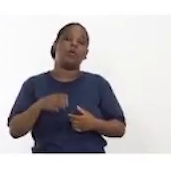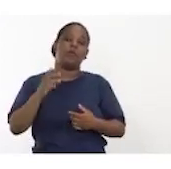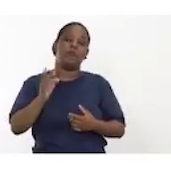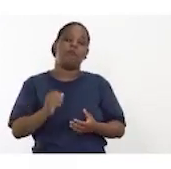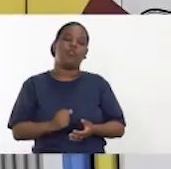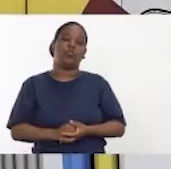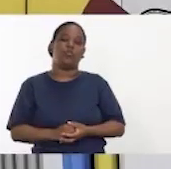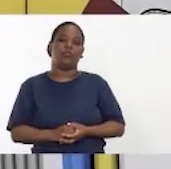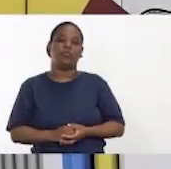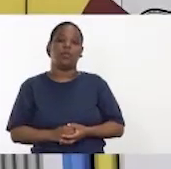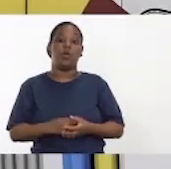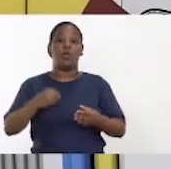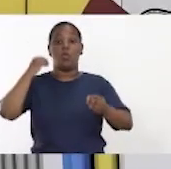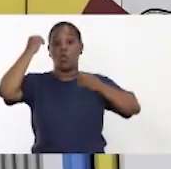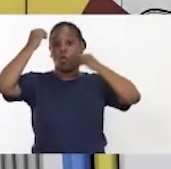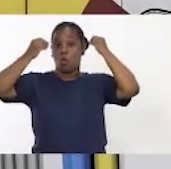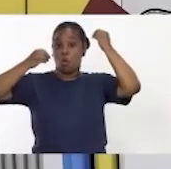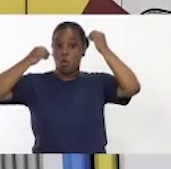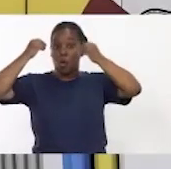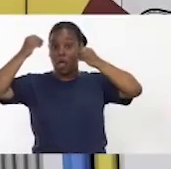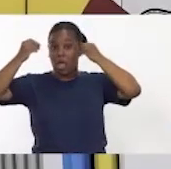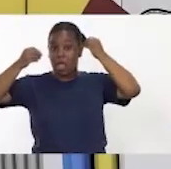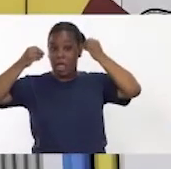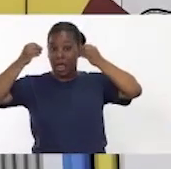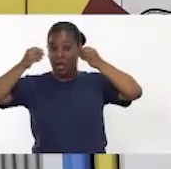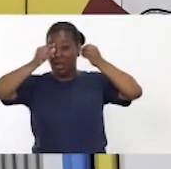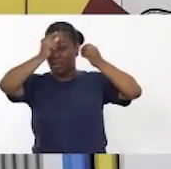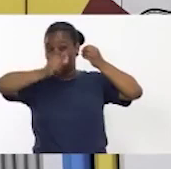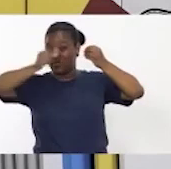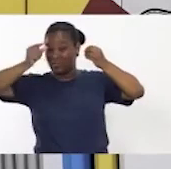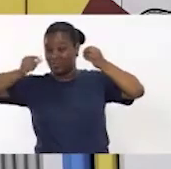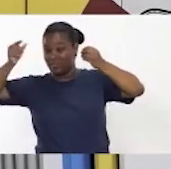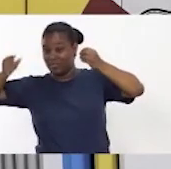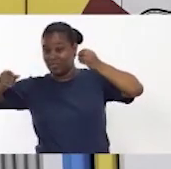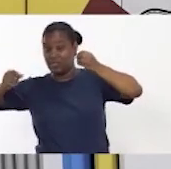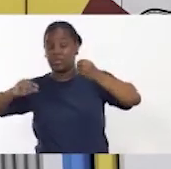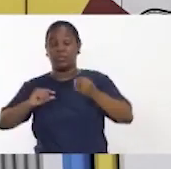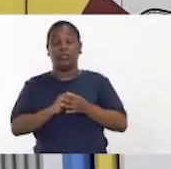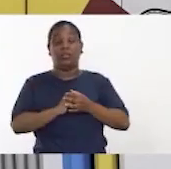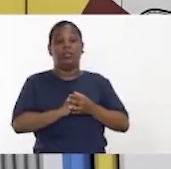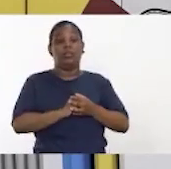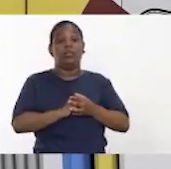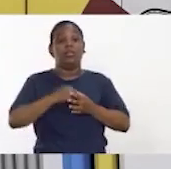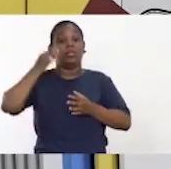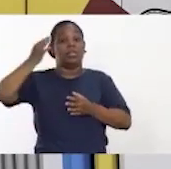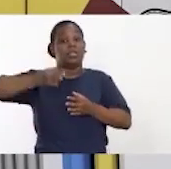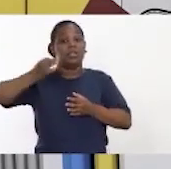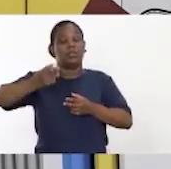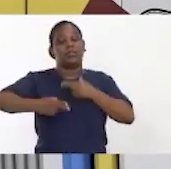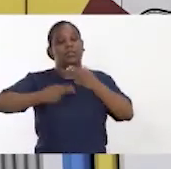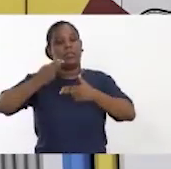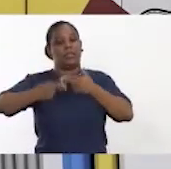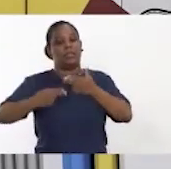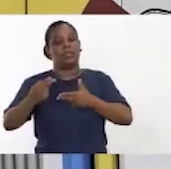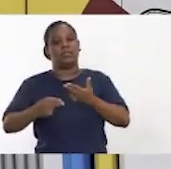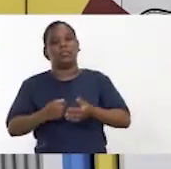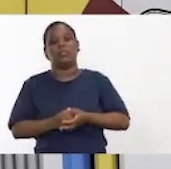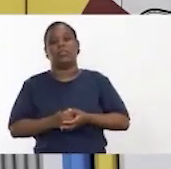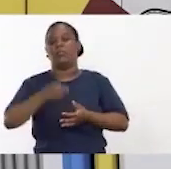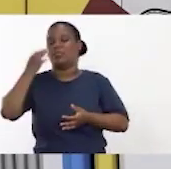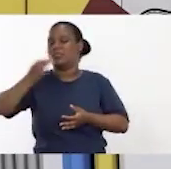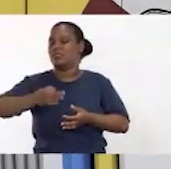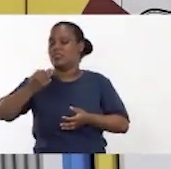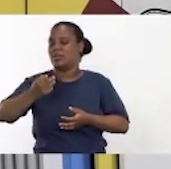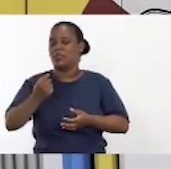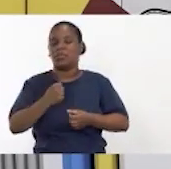fotón. Los análisis espectrales, ya les decíamos que siempre se están poniendo, siempre